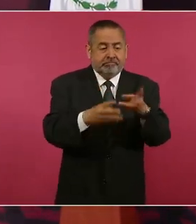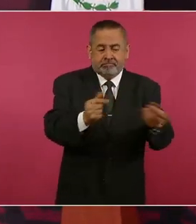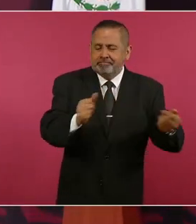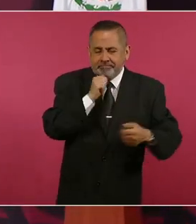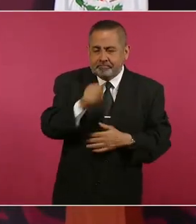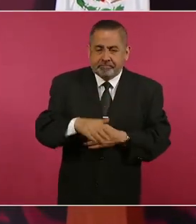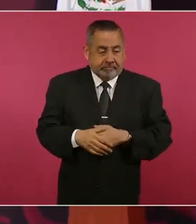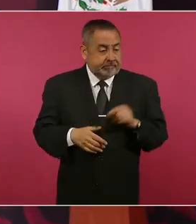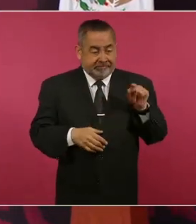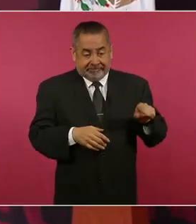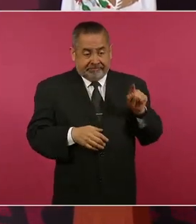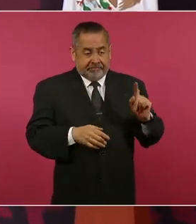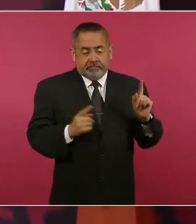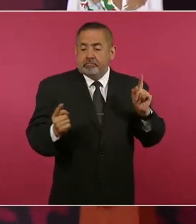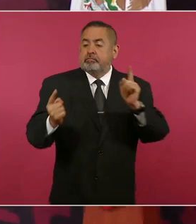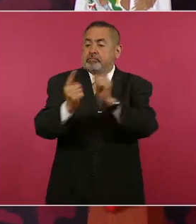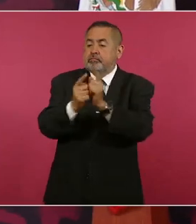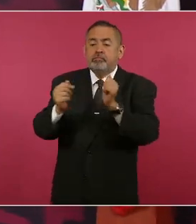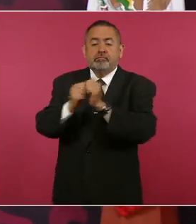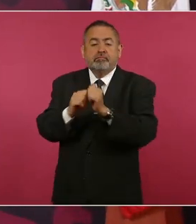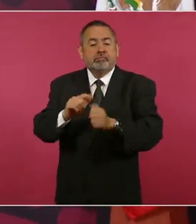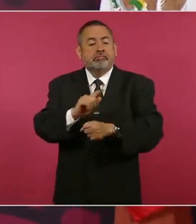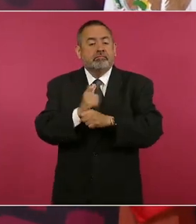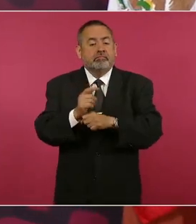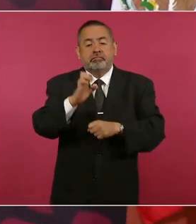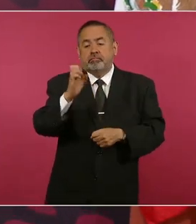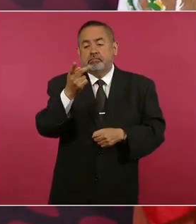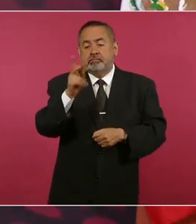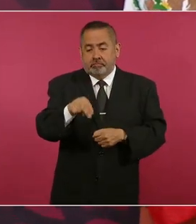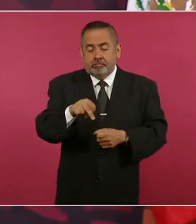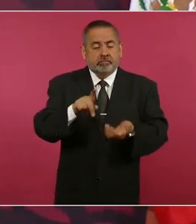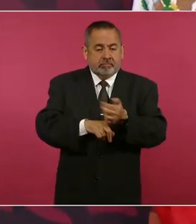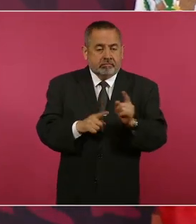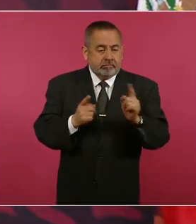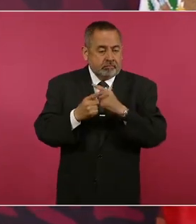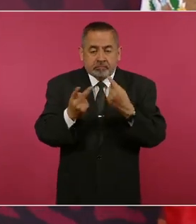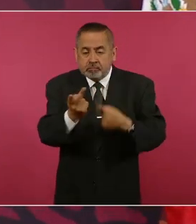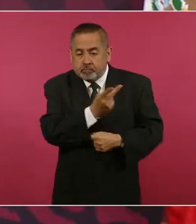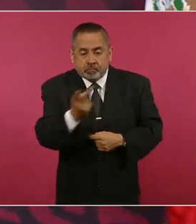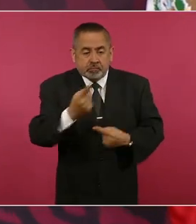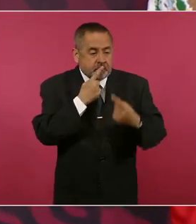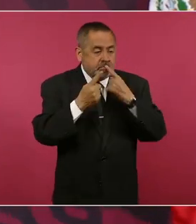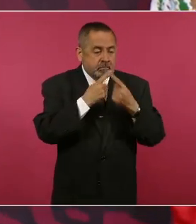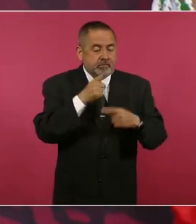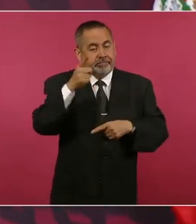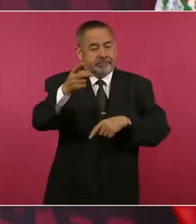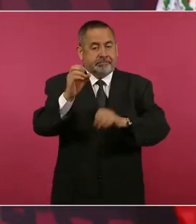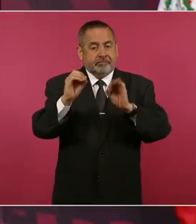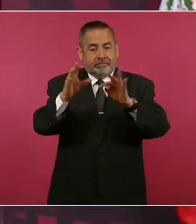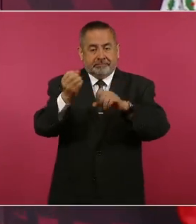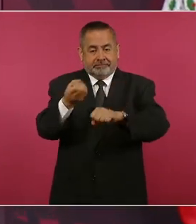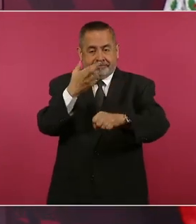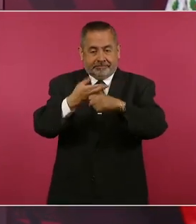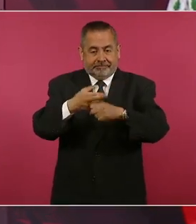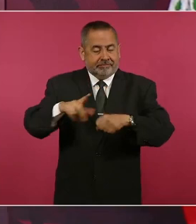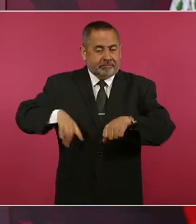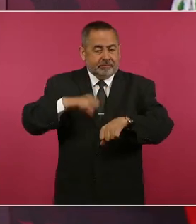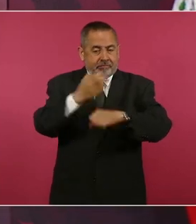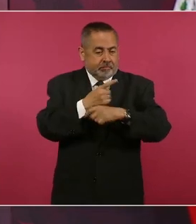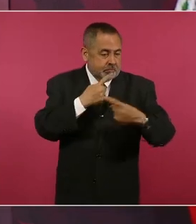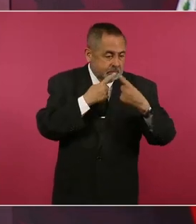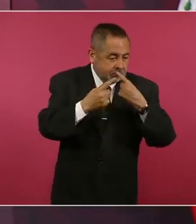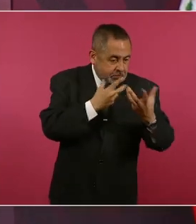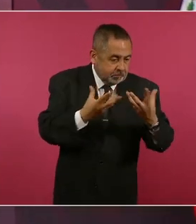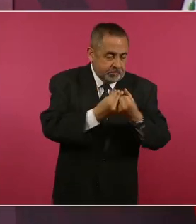se entrevistan con el licenciado Peña Nieto, firman un acuerdo en Gobernación, cuando